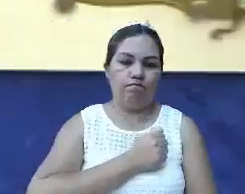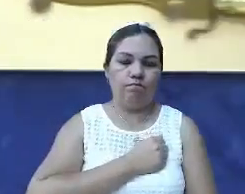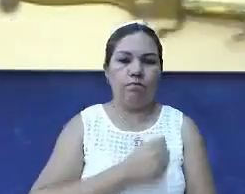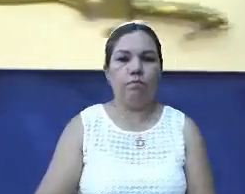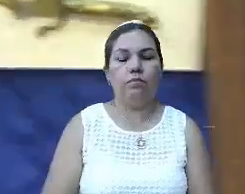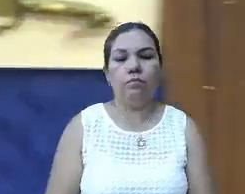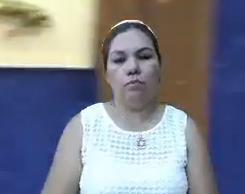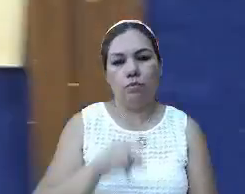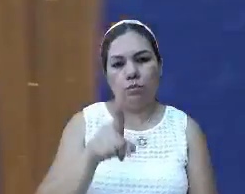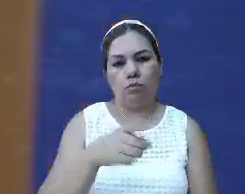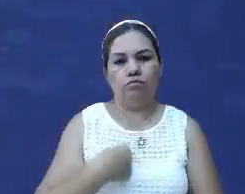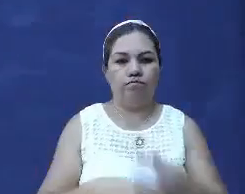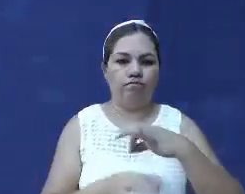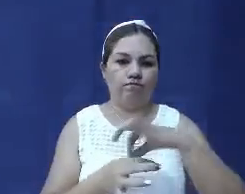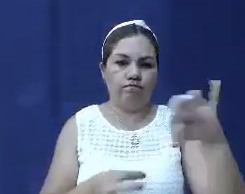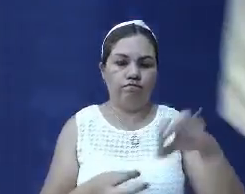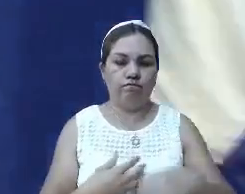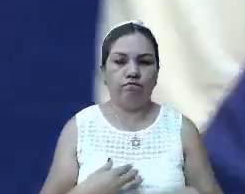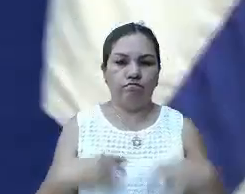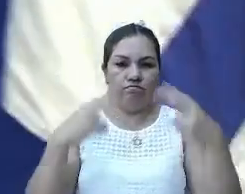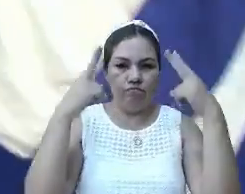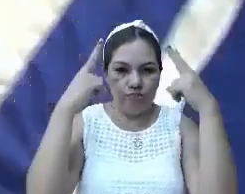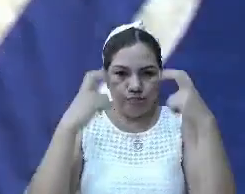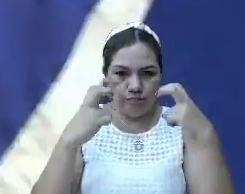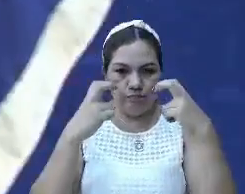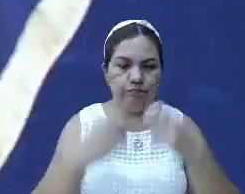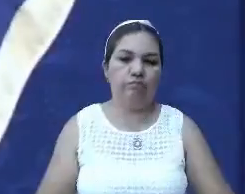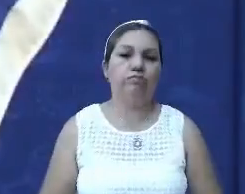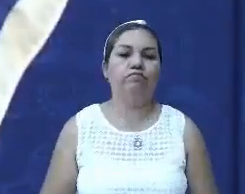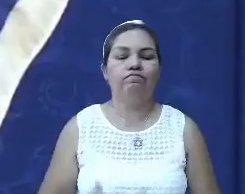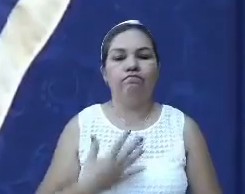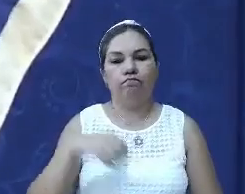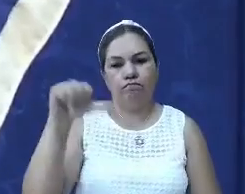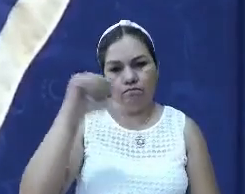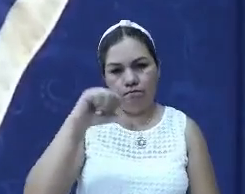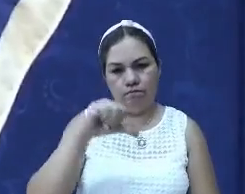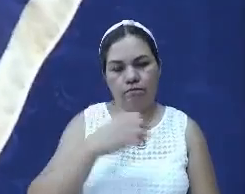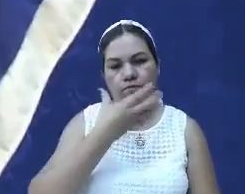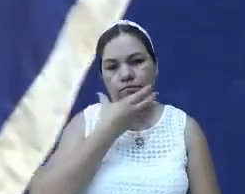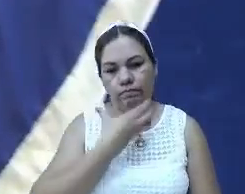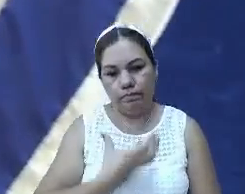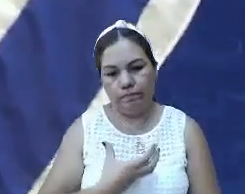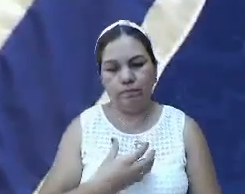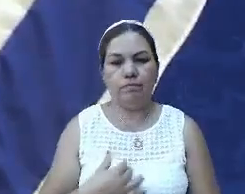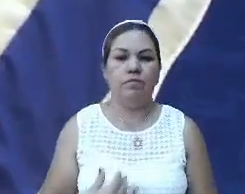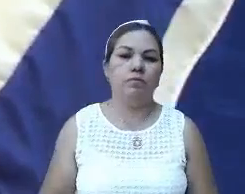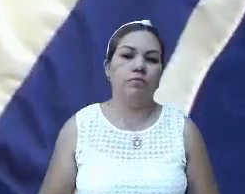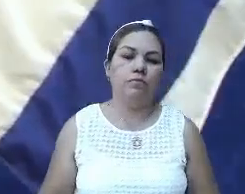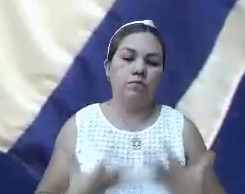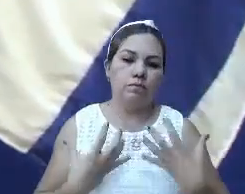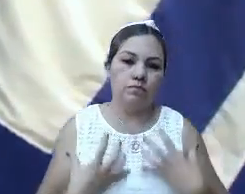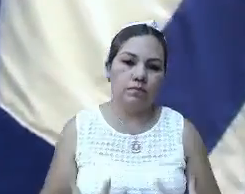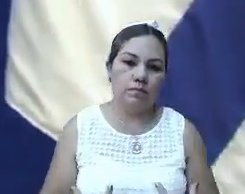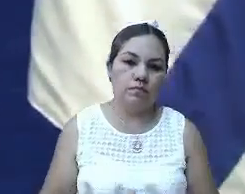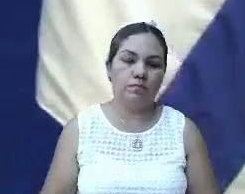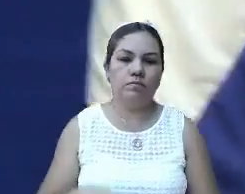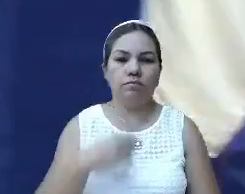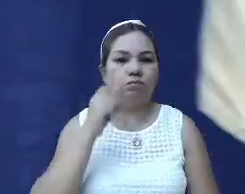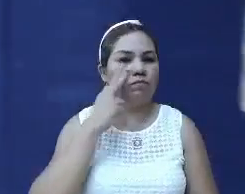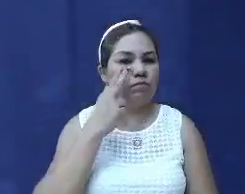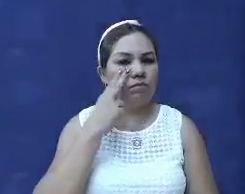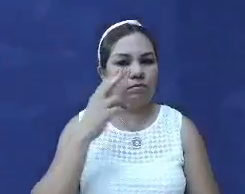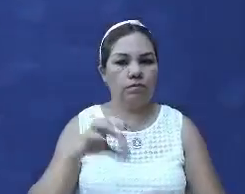Eso espíritu parásito es la depresión que trajiste. El desánimo. El problema familiar que estás teniendo.